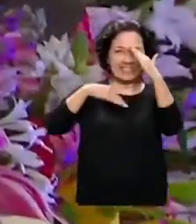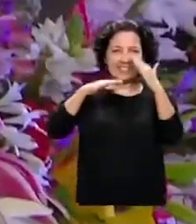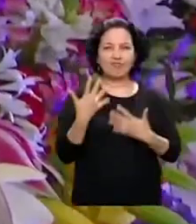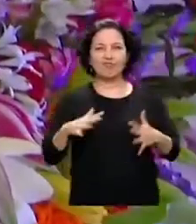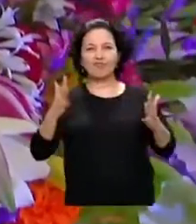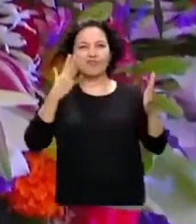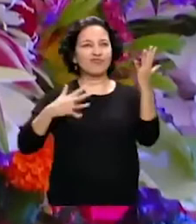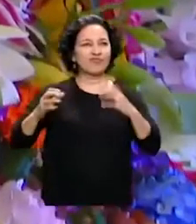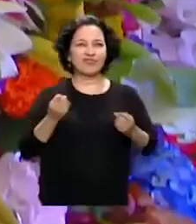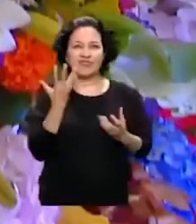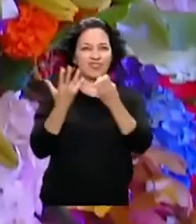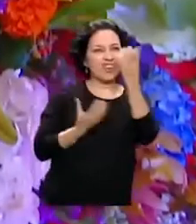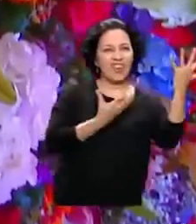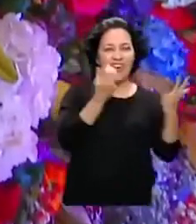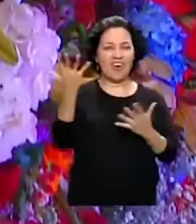Vamos con el